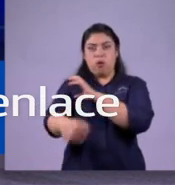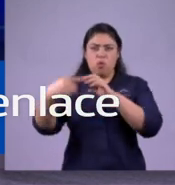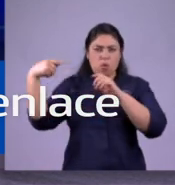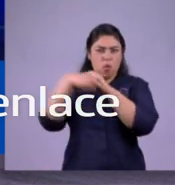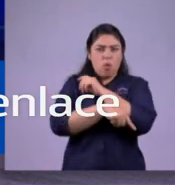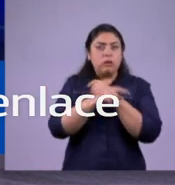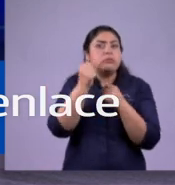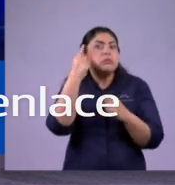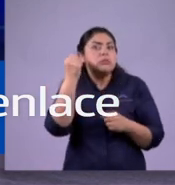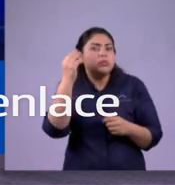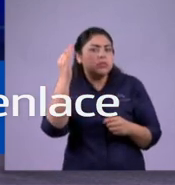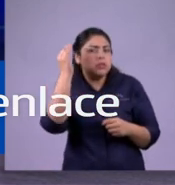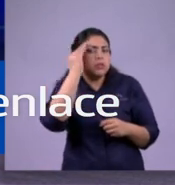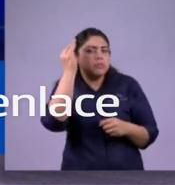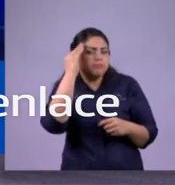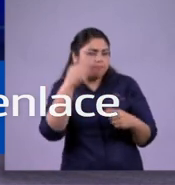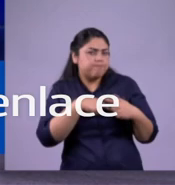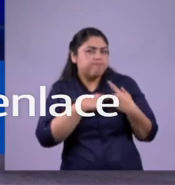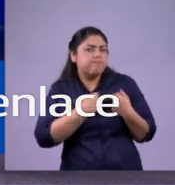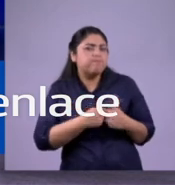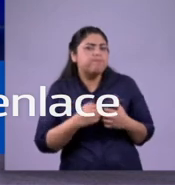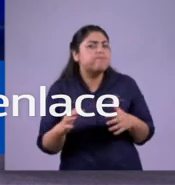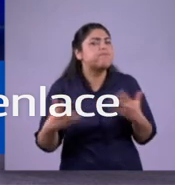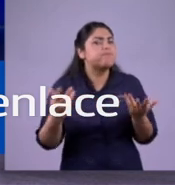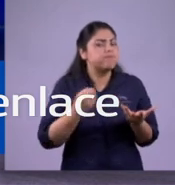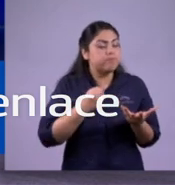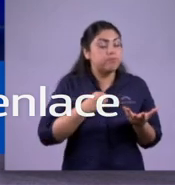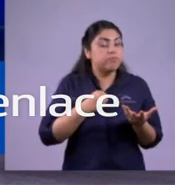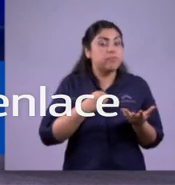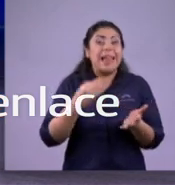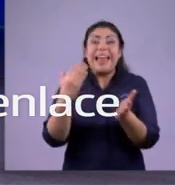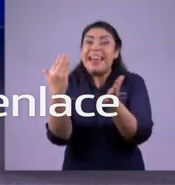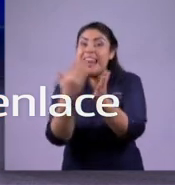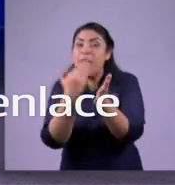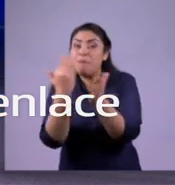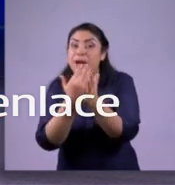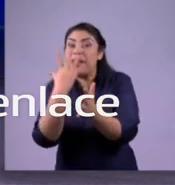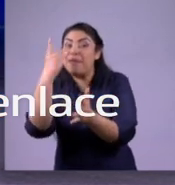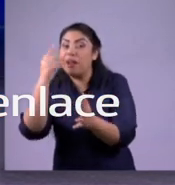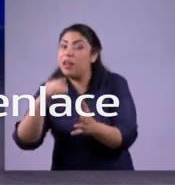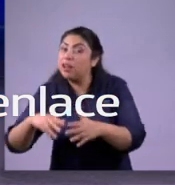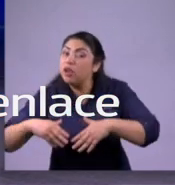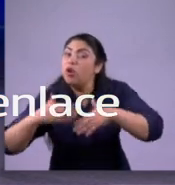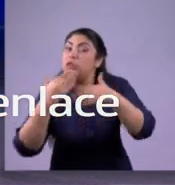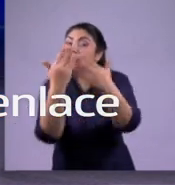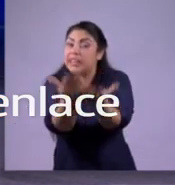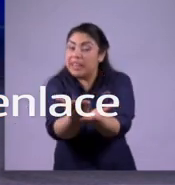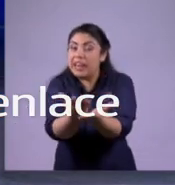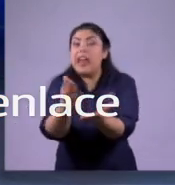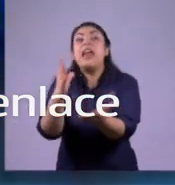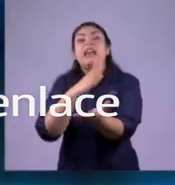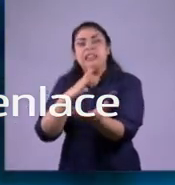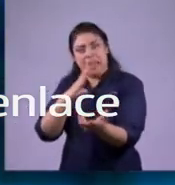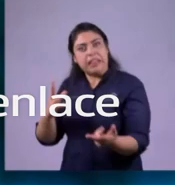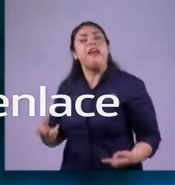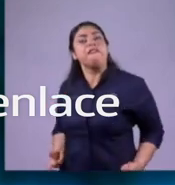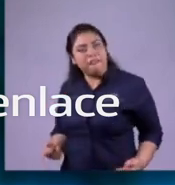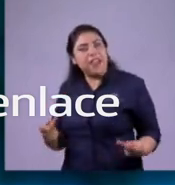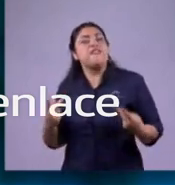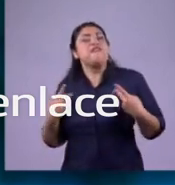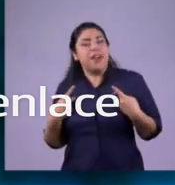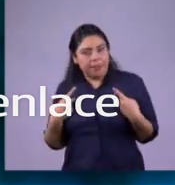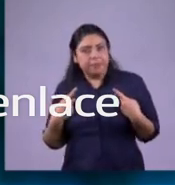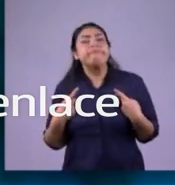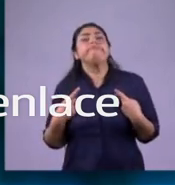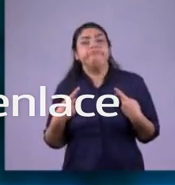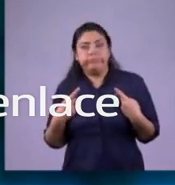intenciones del corazón la palabra que dios te quiere dar constantemente está viva tiene vida está viva